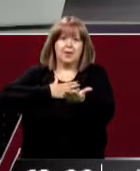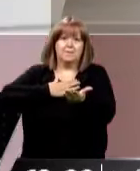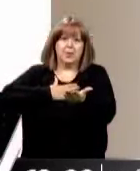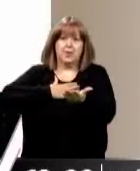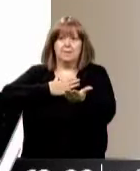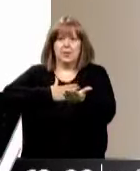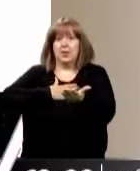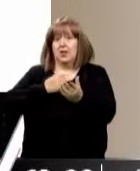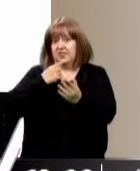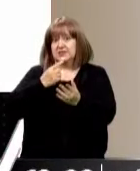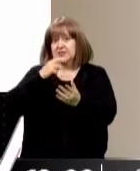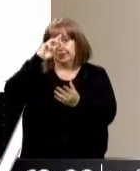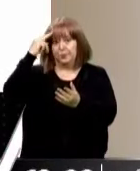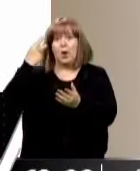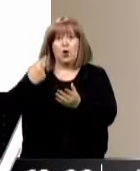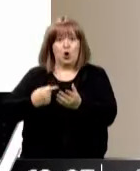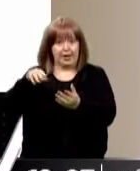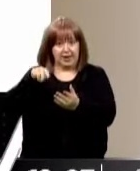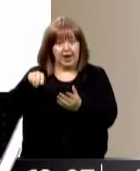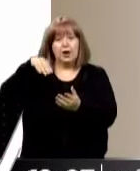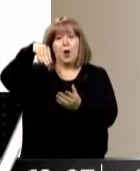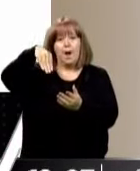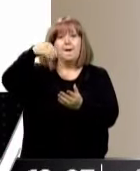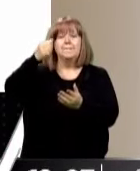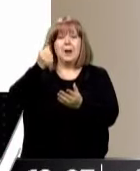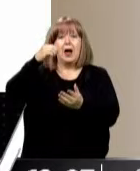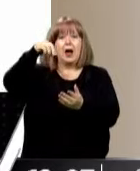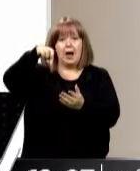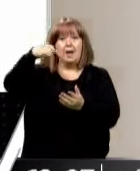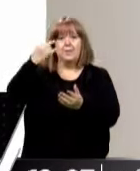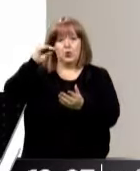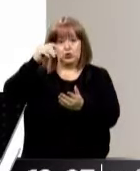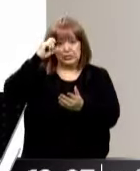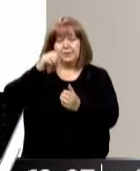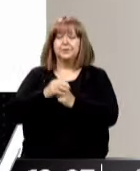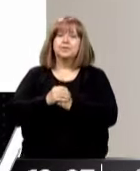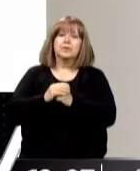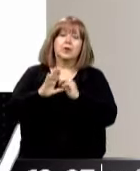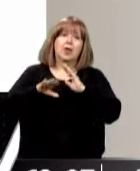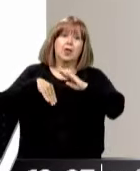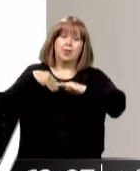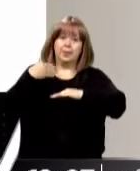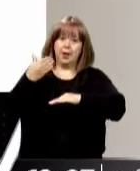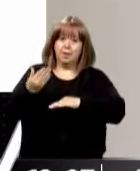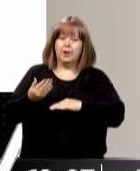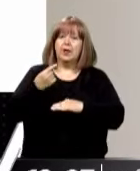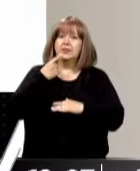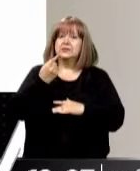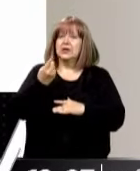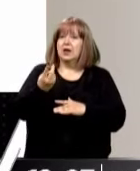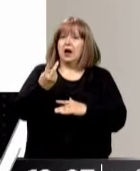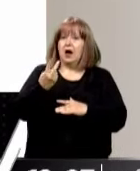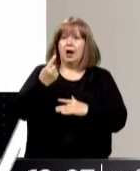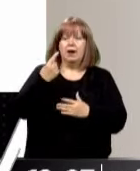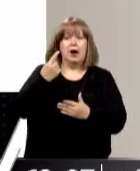Lo cierto es que la Secretaría de Asuntos Indígenas de la Nación le reconoció el derecho de ocupación de dos